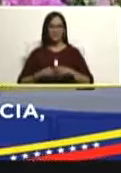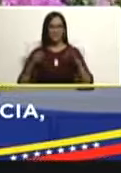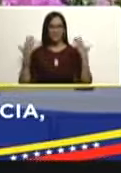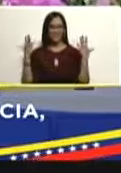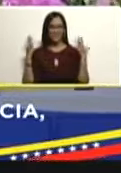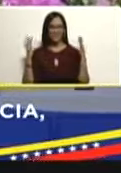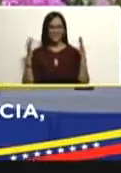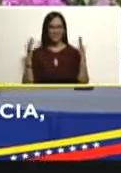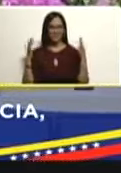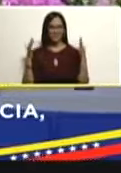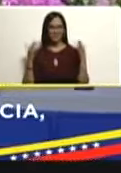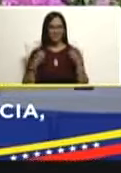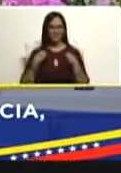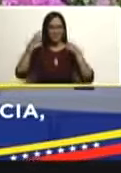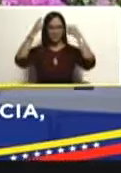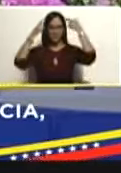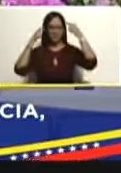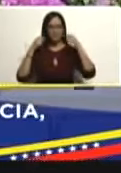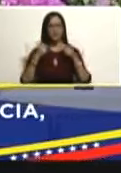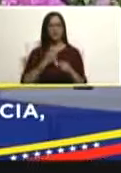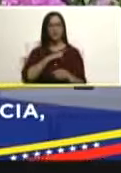Y nosotros hemos retomado